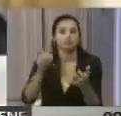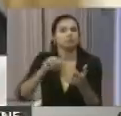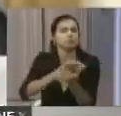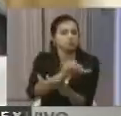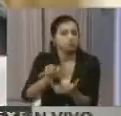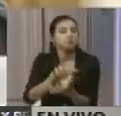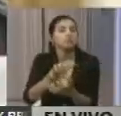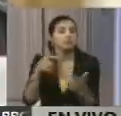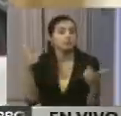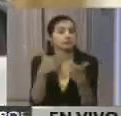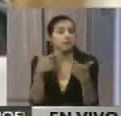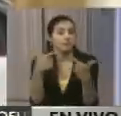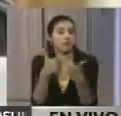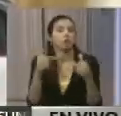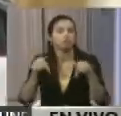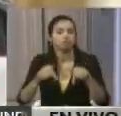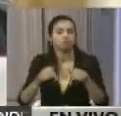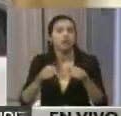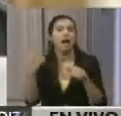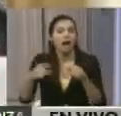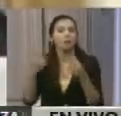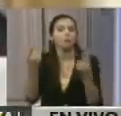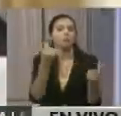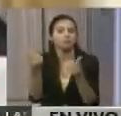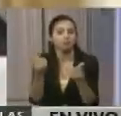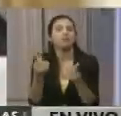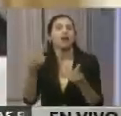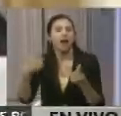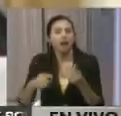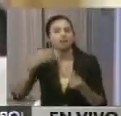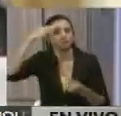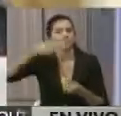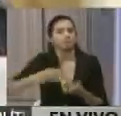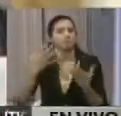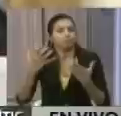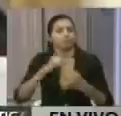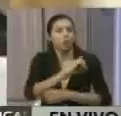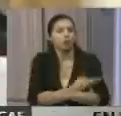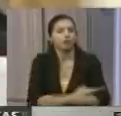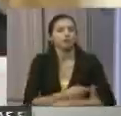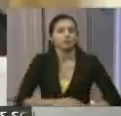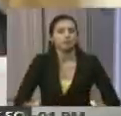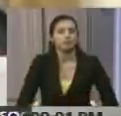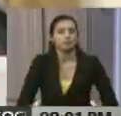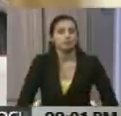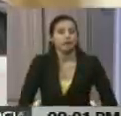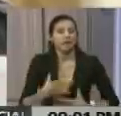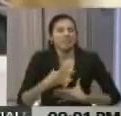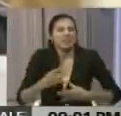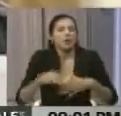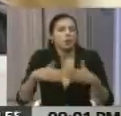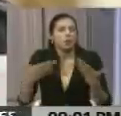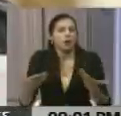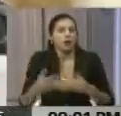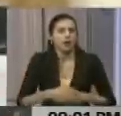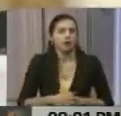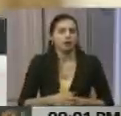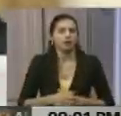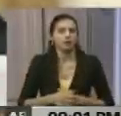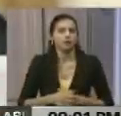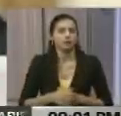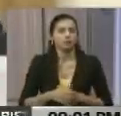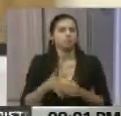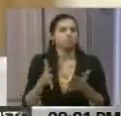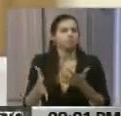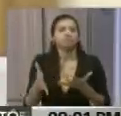poderoso, tiene poder financiero, poder militar, pero y le interesa mucho, digamos, recoger